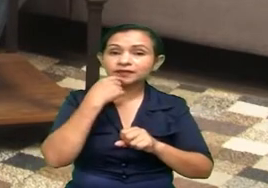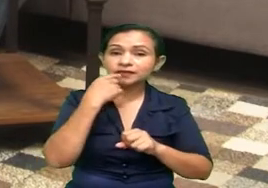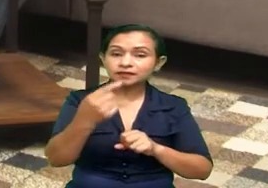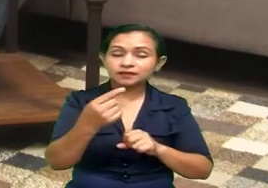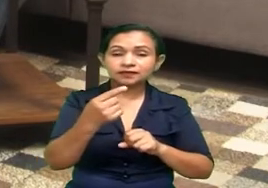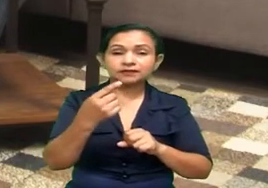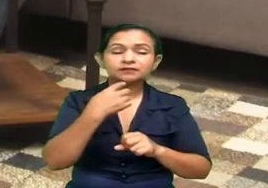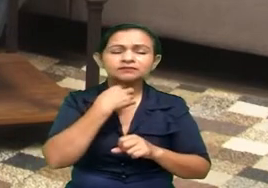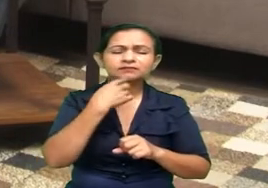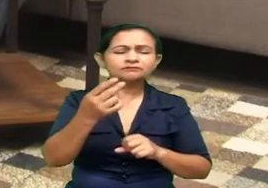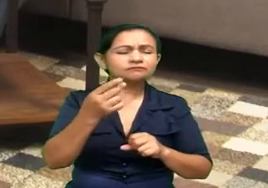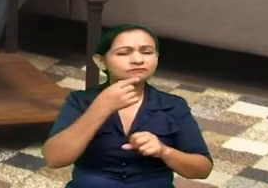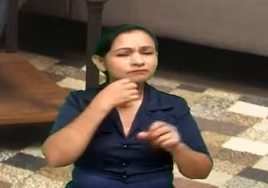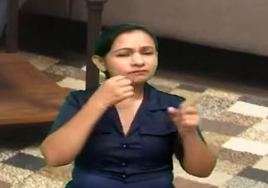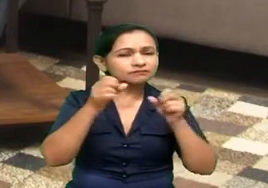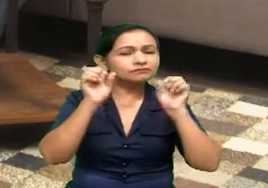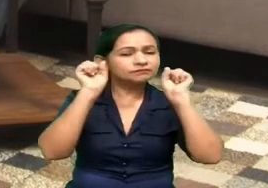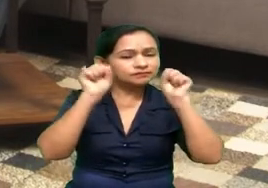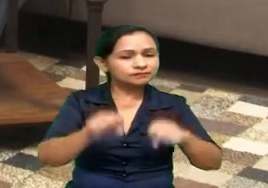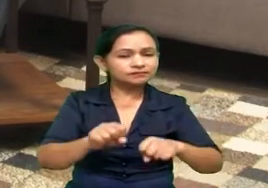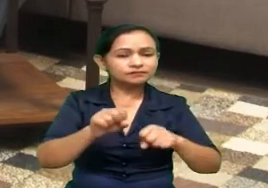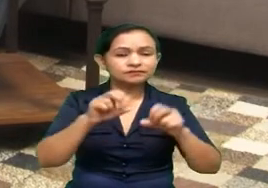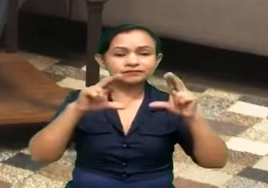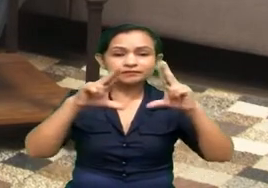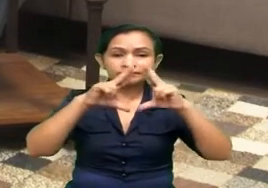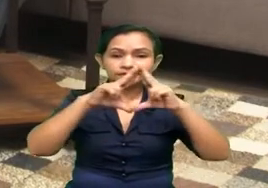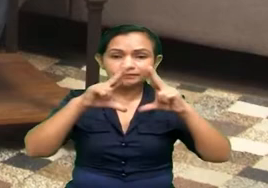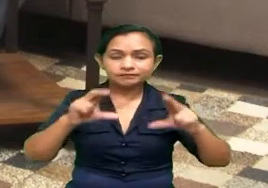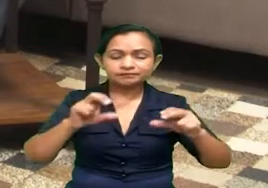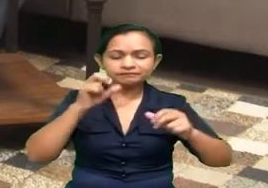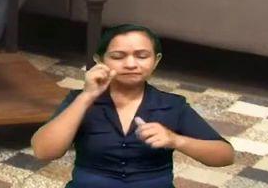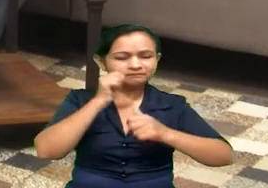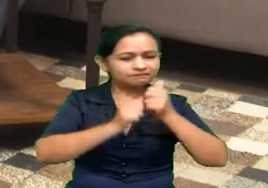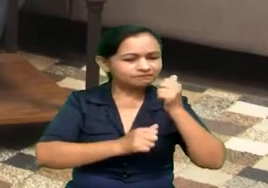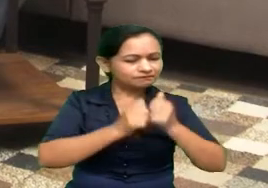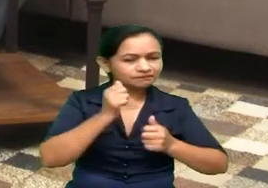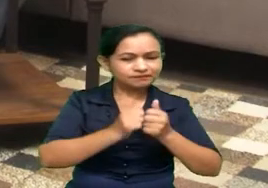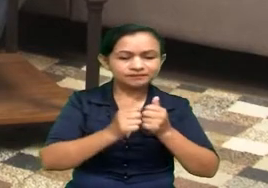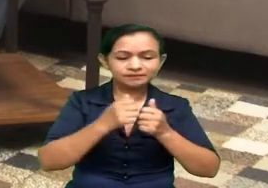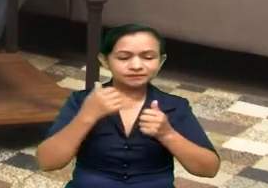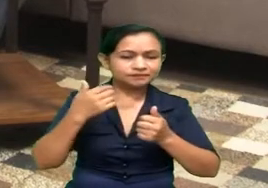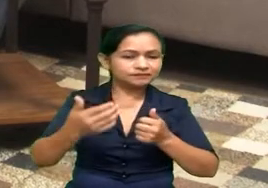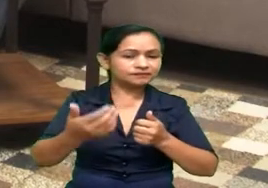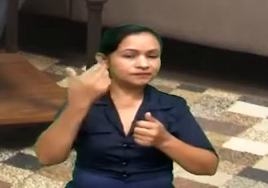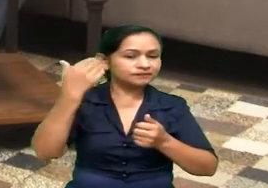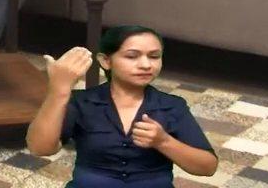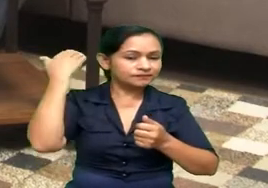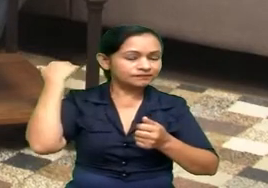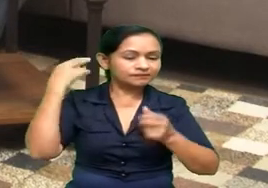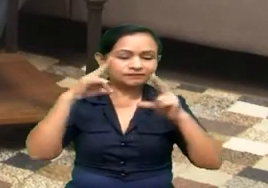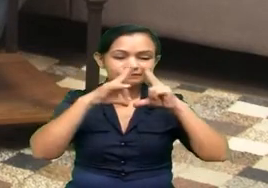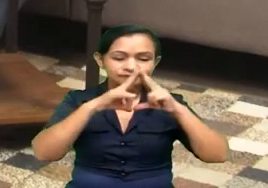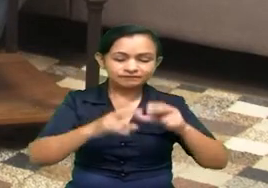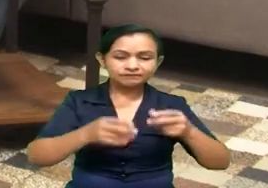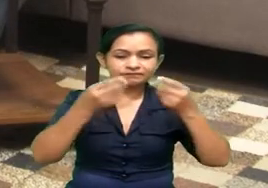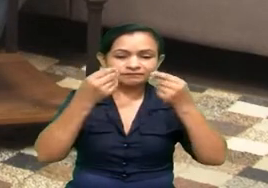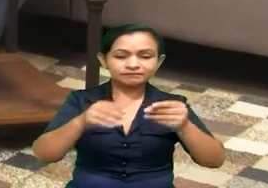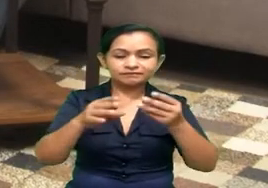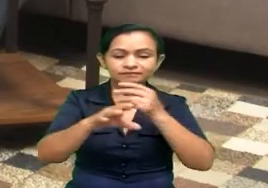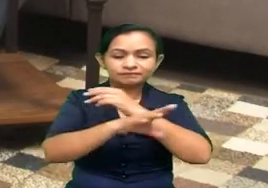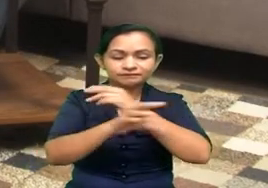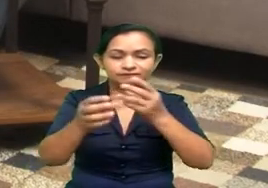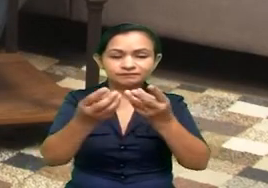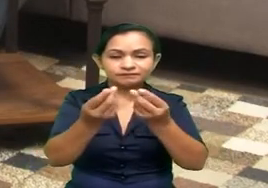claras voces. Nosotros hemos sido dañados a lo largo de la historia, hemos perdido territorio,